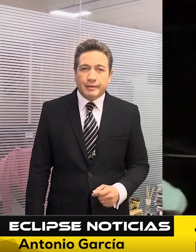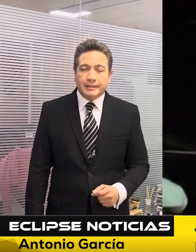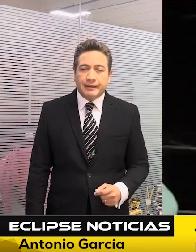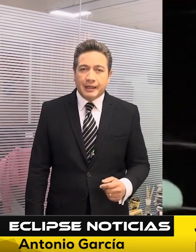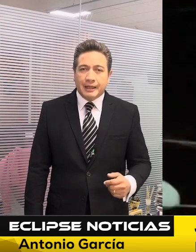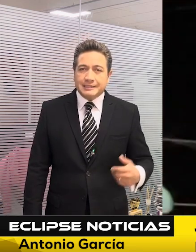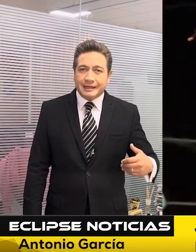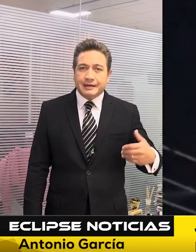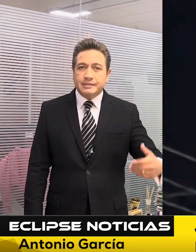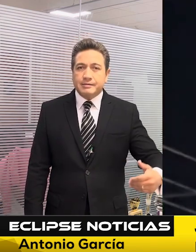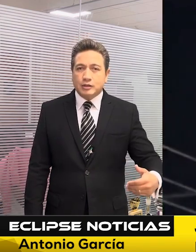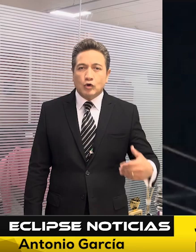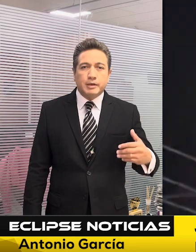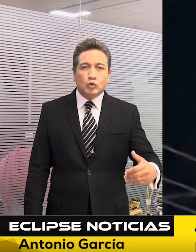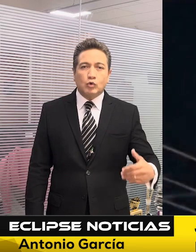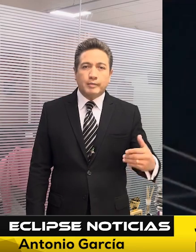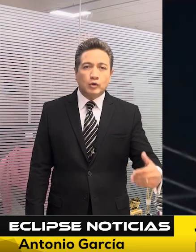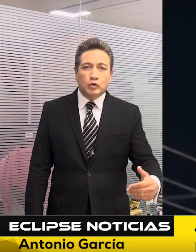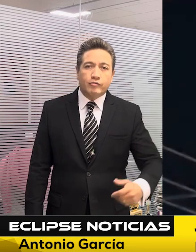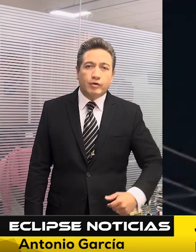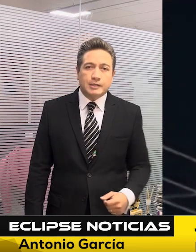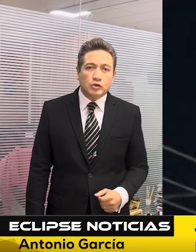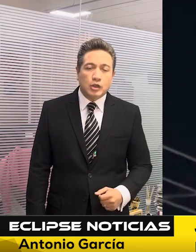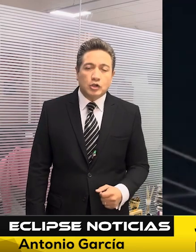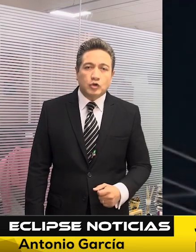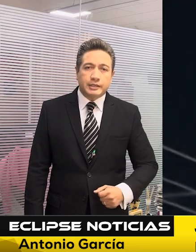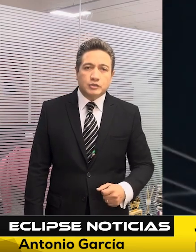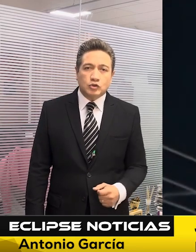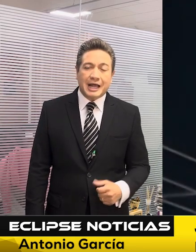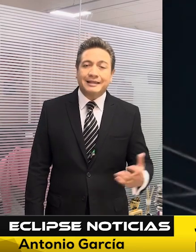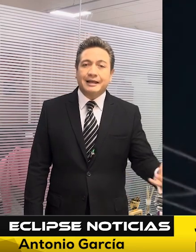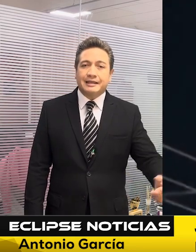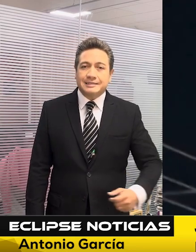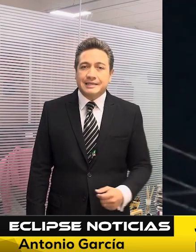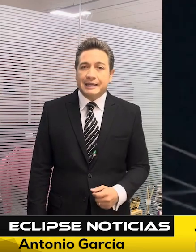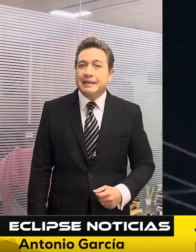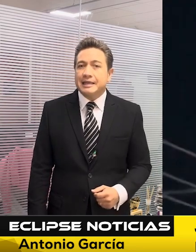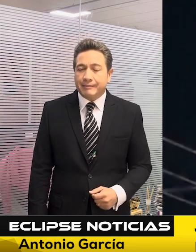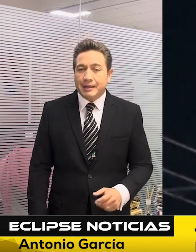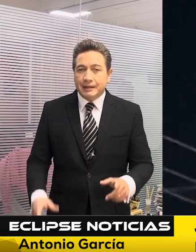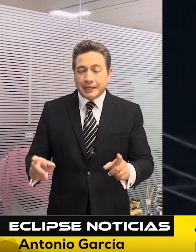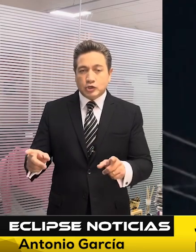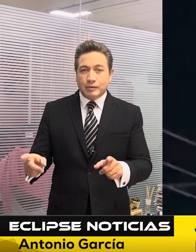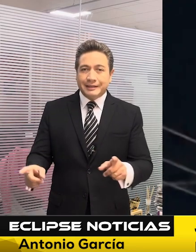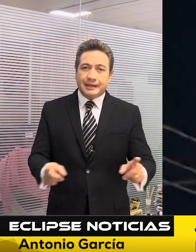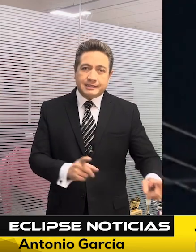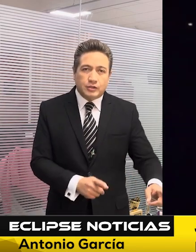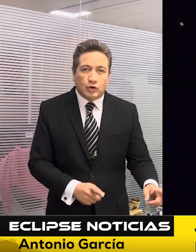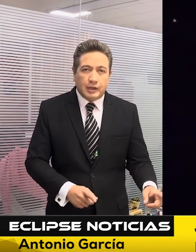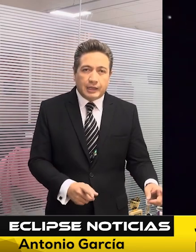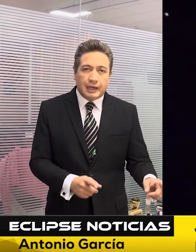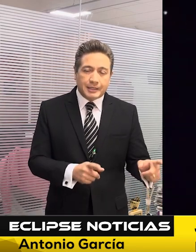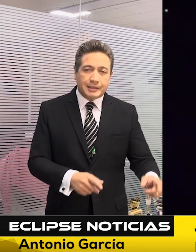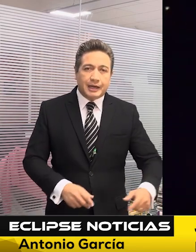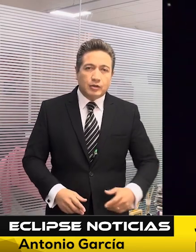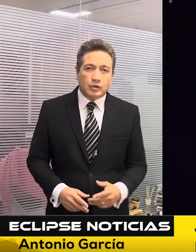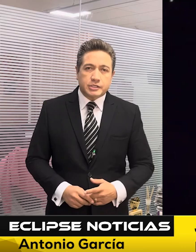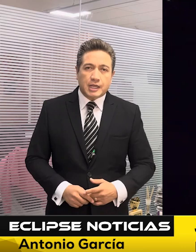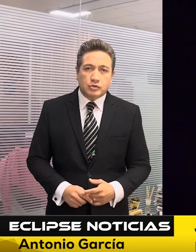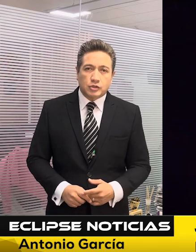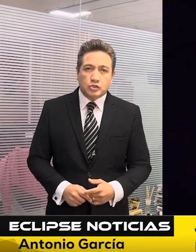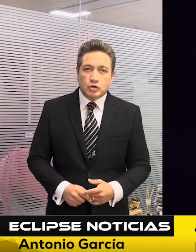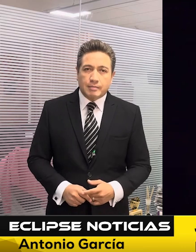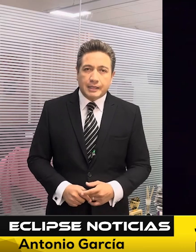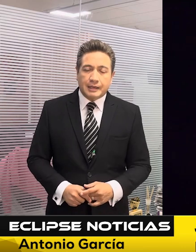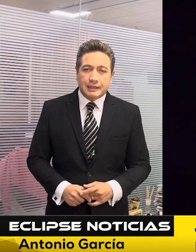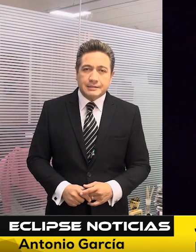donde finalmente están recibiendo minuto a minuto información sobre estos ataques de Irán. De hecho, trascendió que el mandatario de los